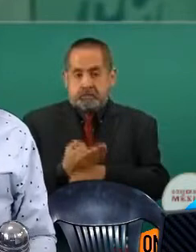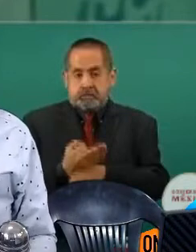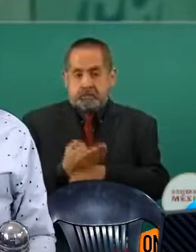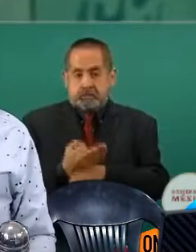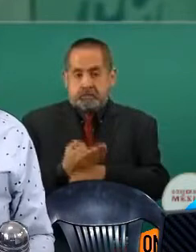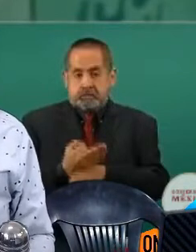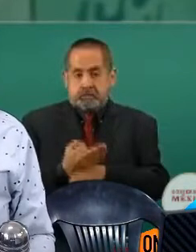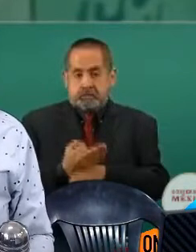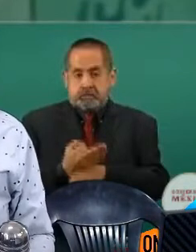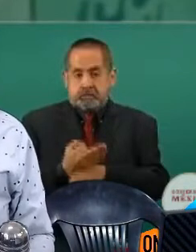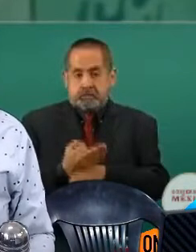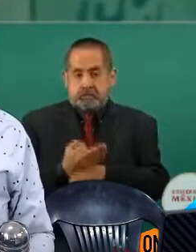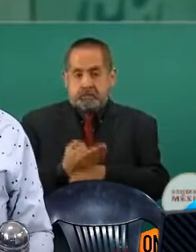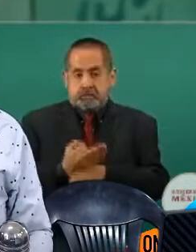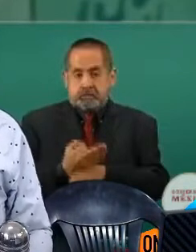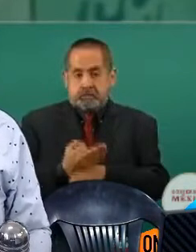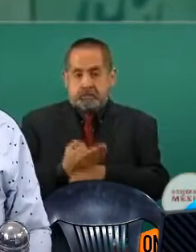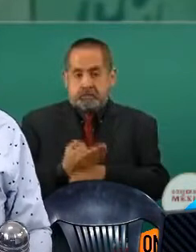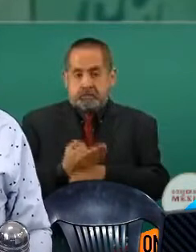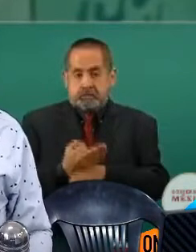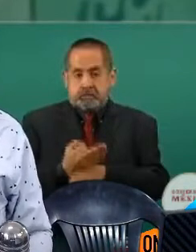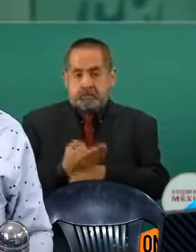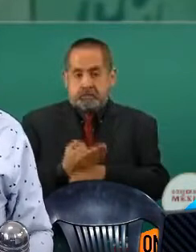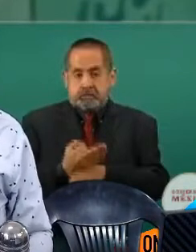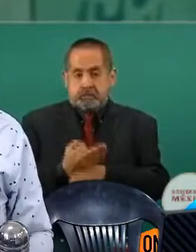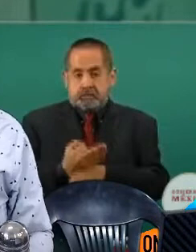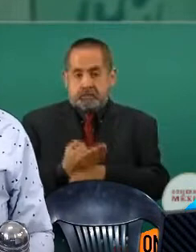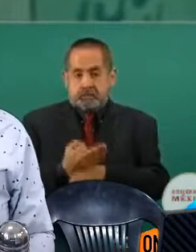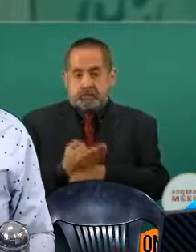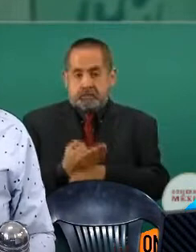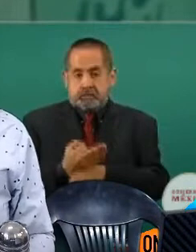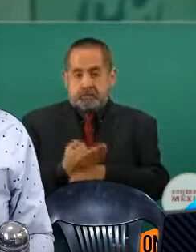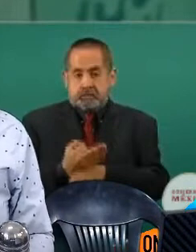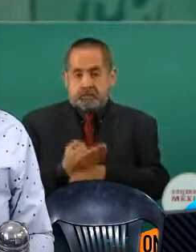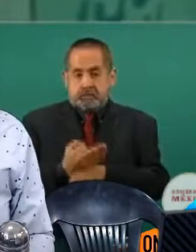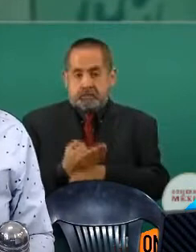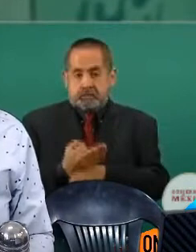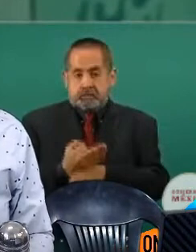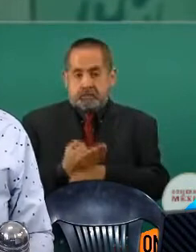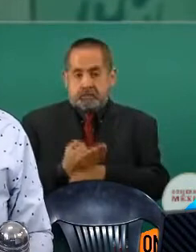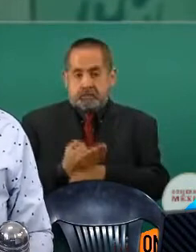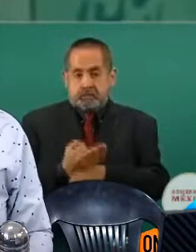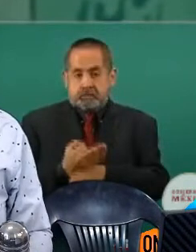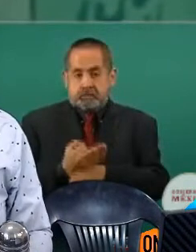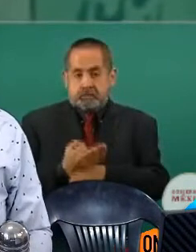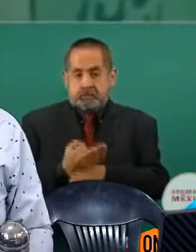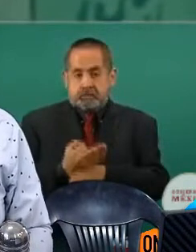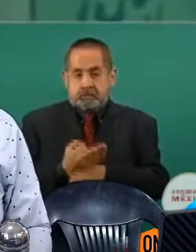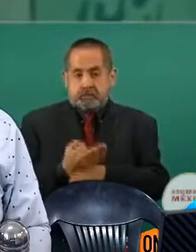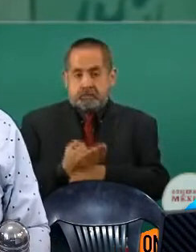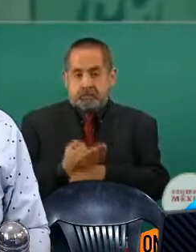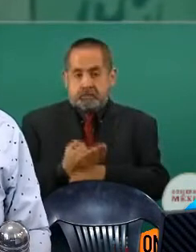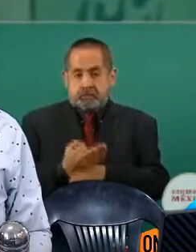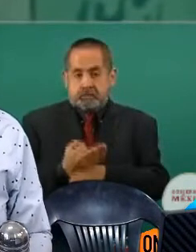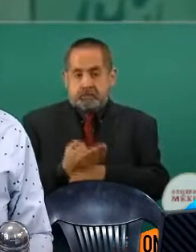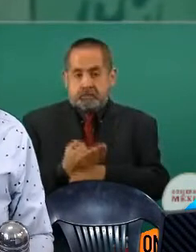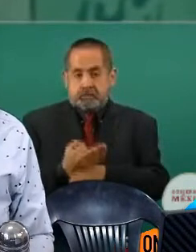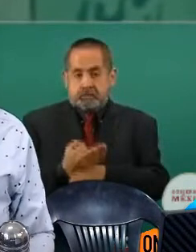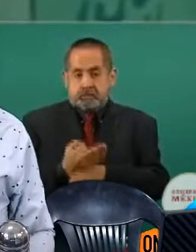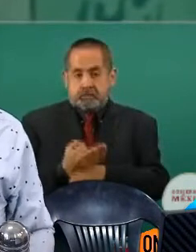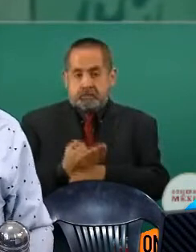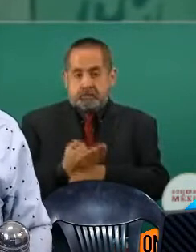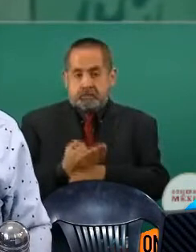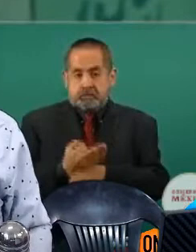hay veces que nosotros nos quedamos cortos y ustedes ahí nos hacen ver que nos faltó esto, que nos faltó lo otro, o que no tocamos una